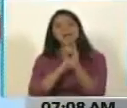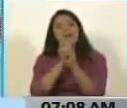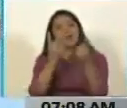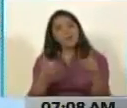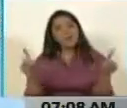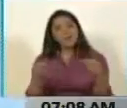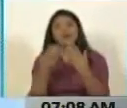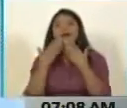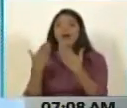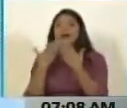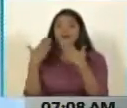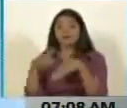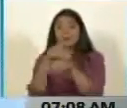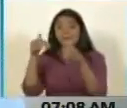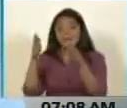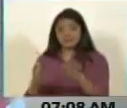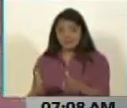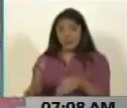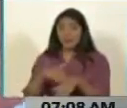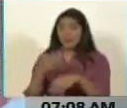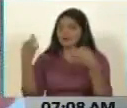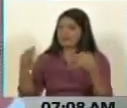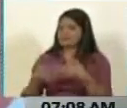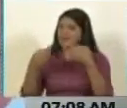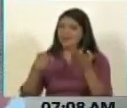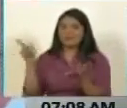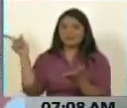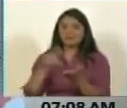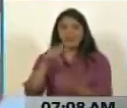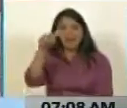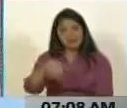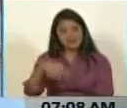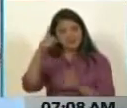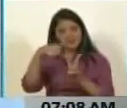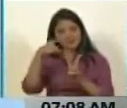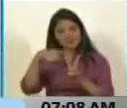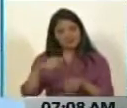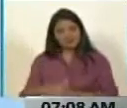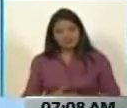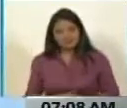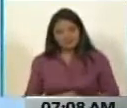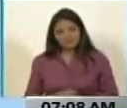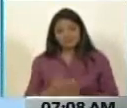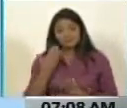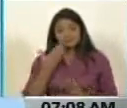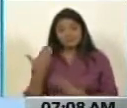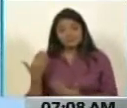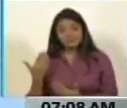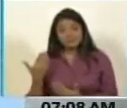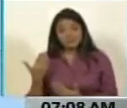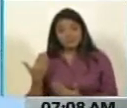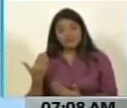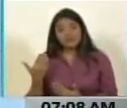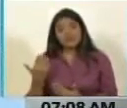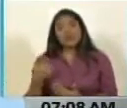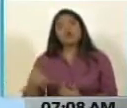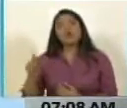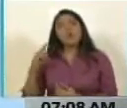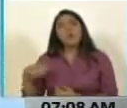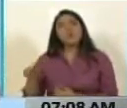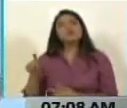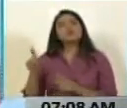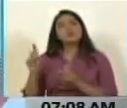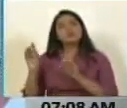Música. Agradecemos al ministro Freddy Ñáñez por siempre acompañarnos en los estudios de Venezolana de Televisión. Hacíamos referencia, y lo hacía el invitado anterior, el tema de